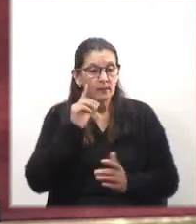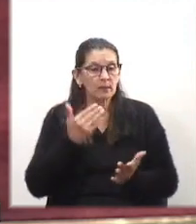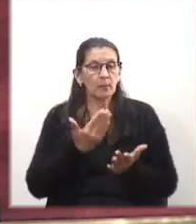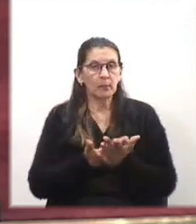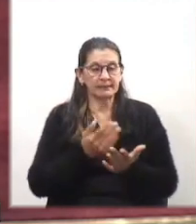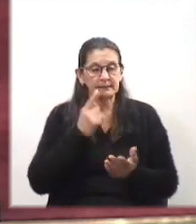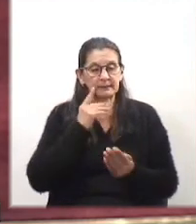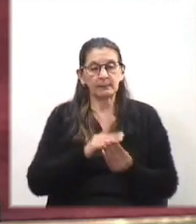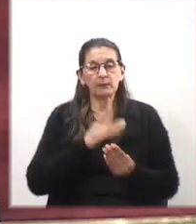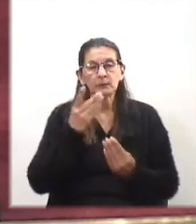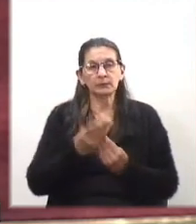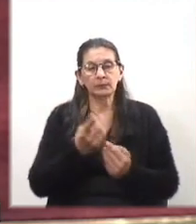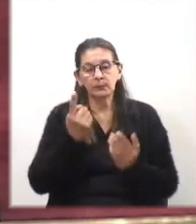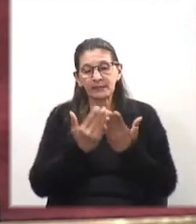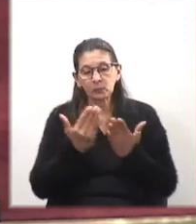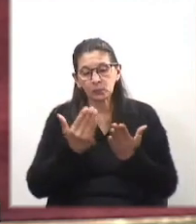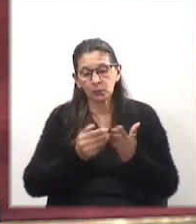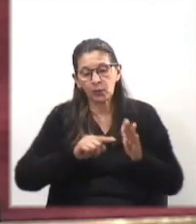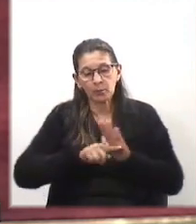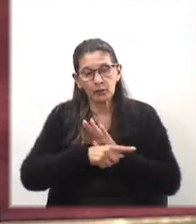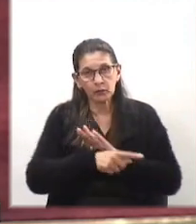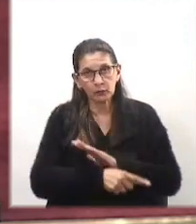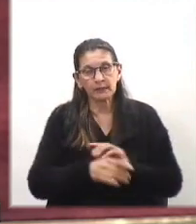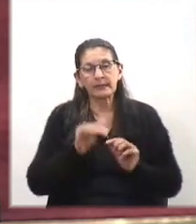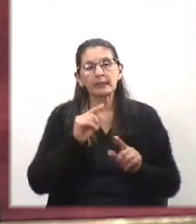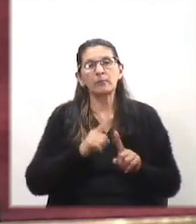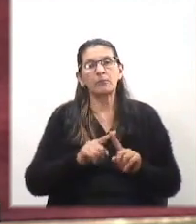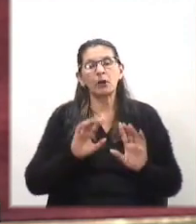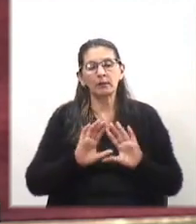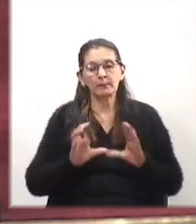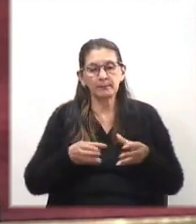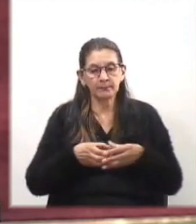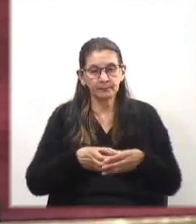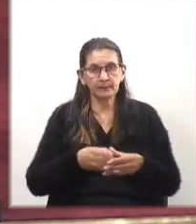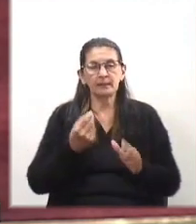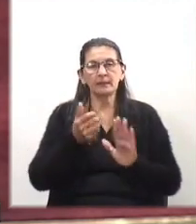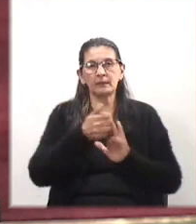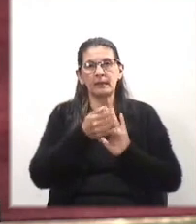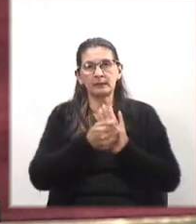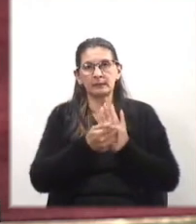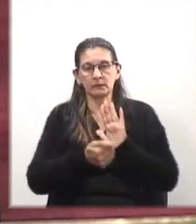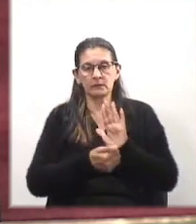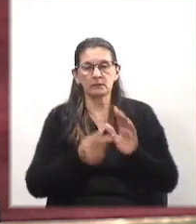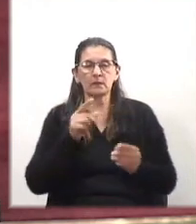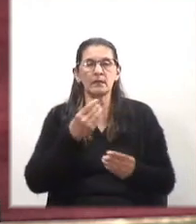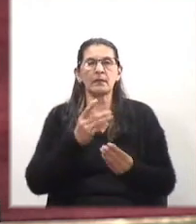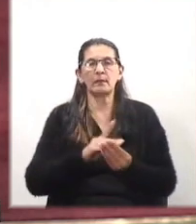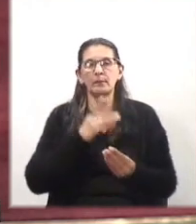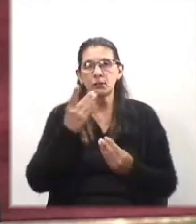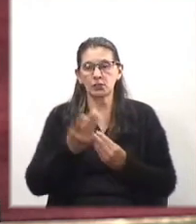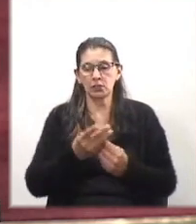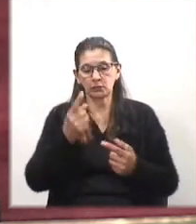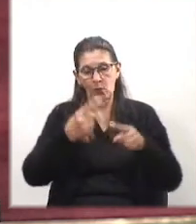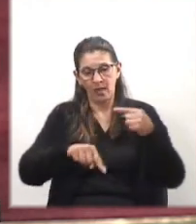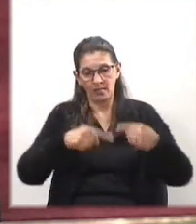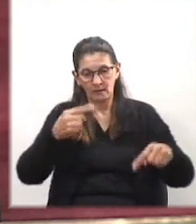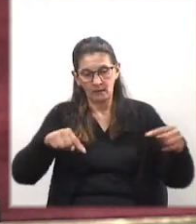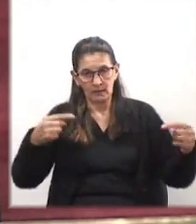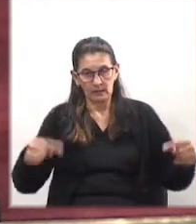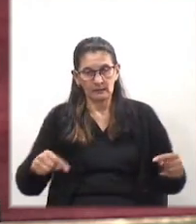se proyectaron en base a un estudio profundo y pormenorizado del articulado sobre el proyecto, a los diferentes